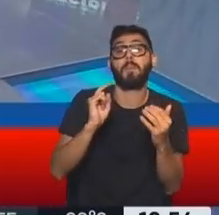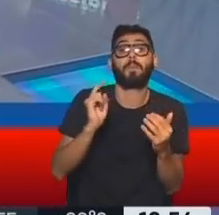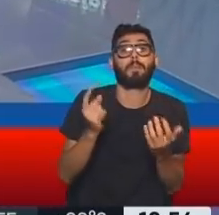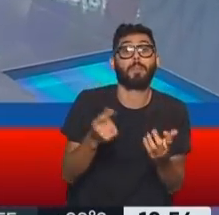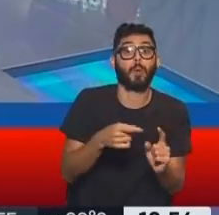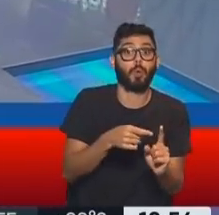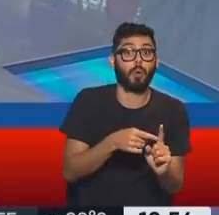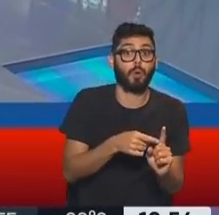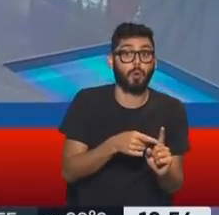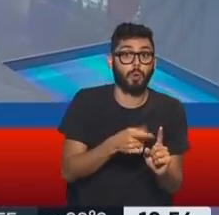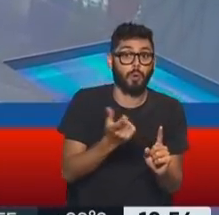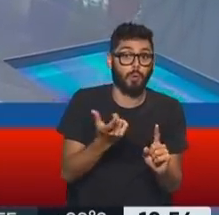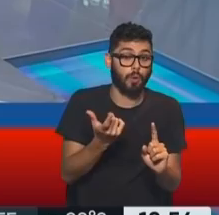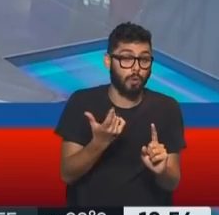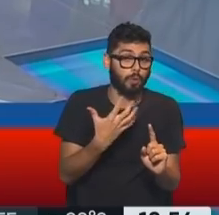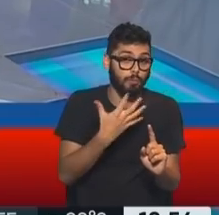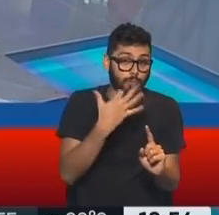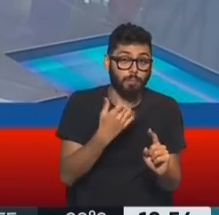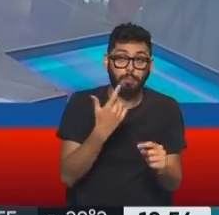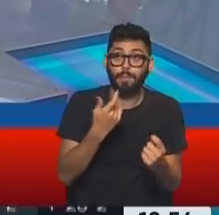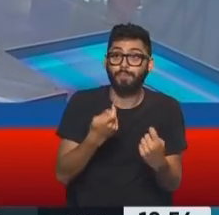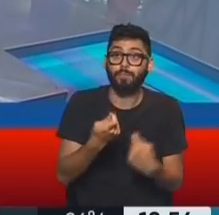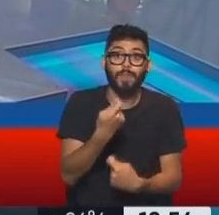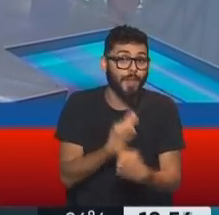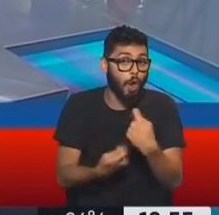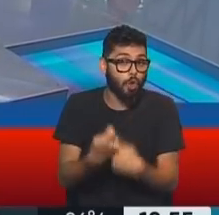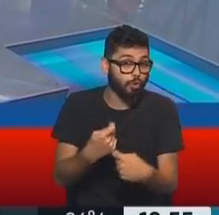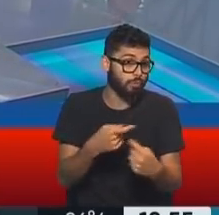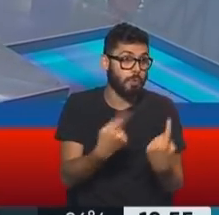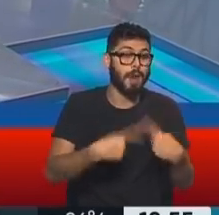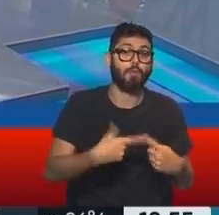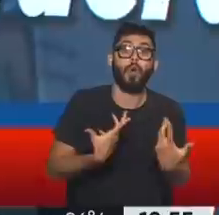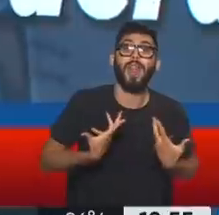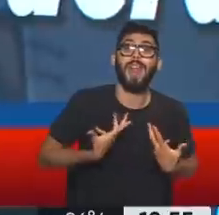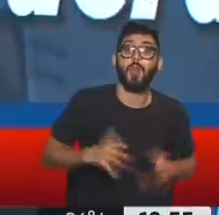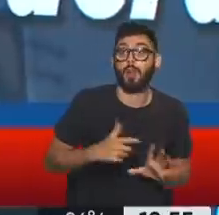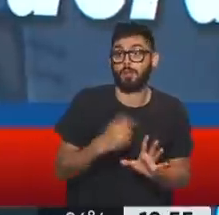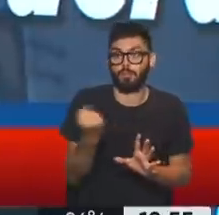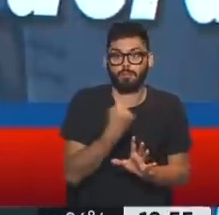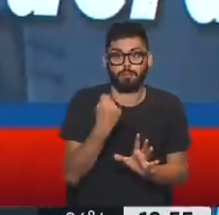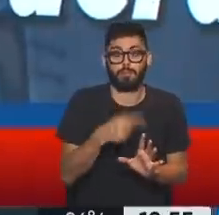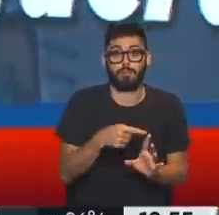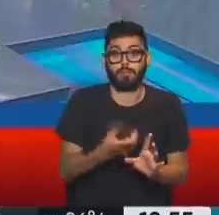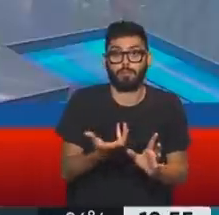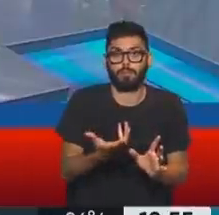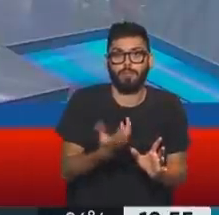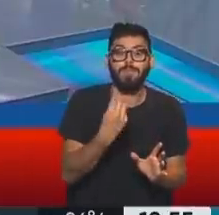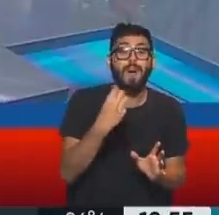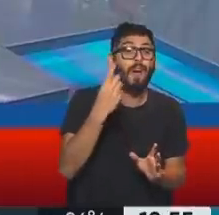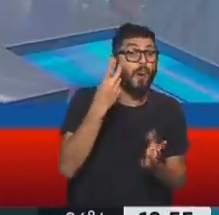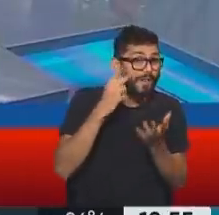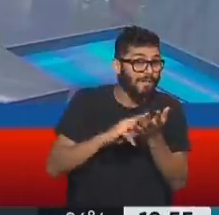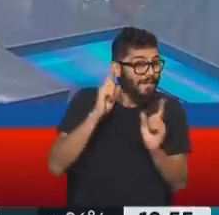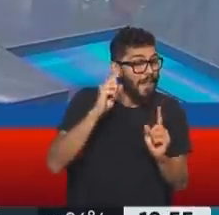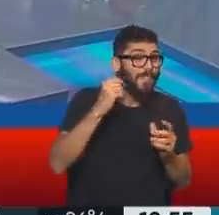realmente en las en las en el comercio cifras de estos recursos naturales planes sociales para rosas teniendo en cuenta que nuevamente el 90 por